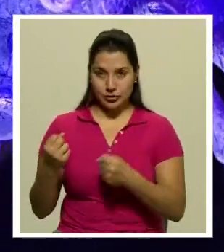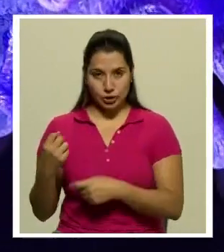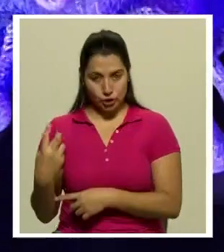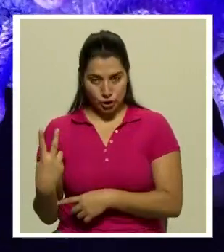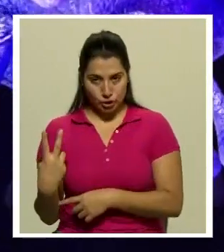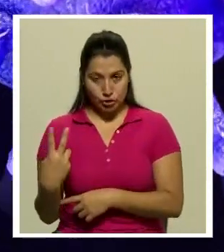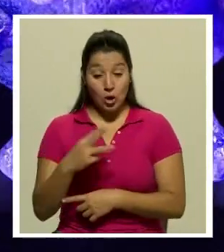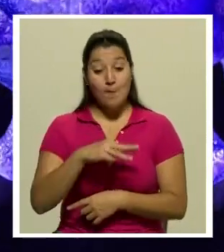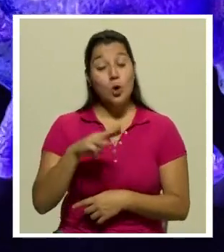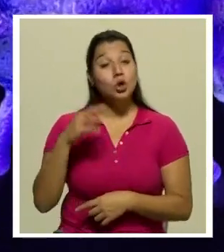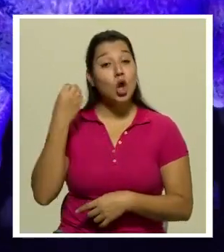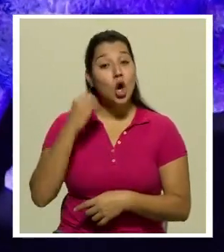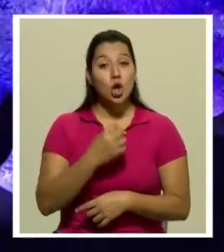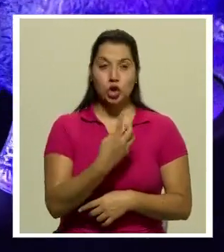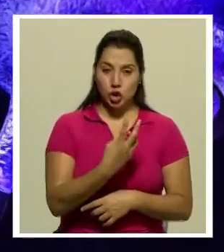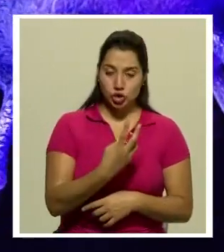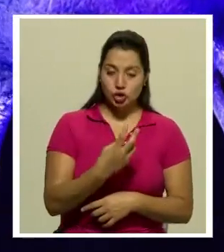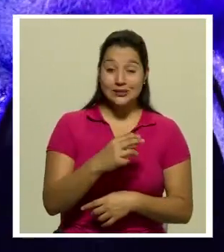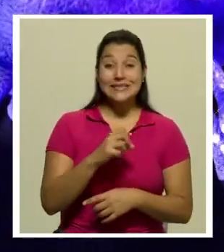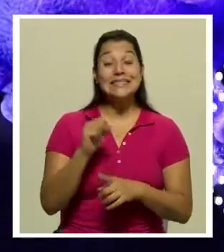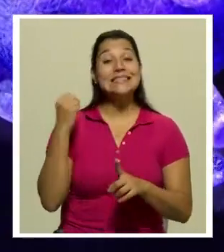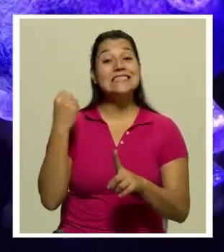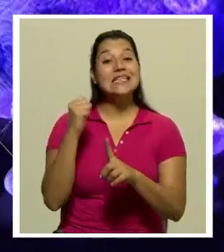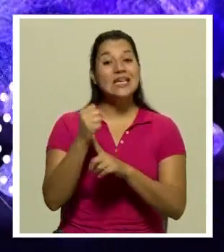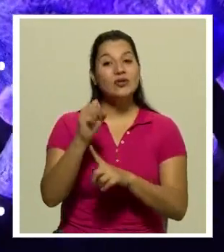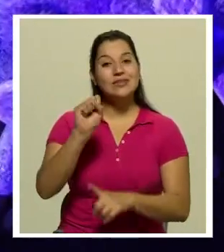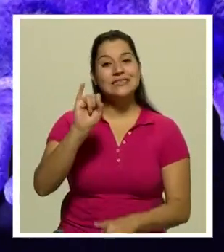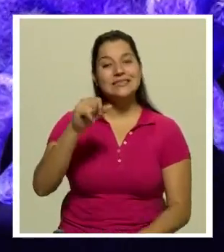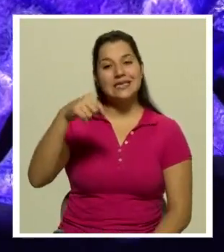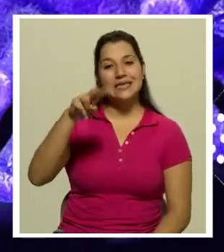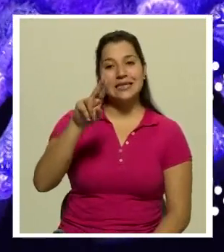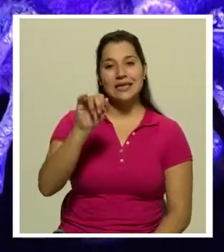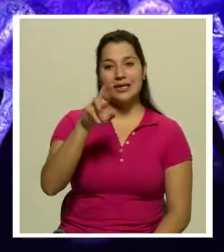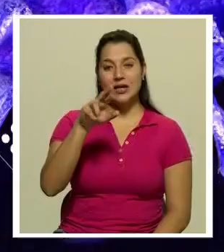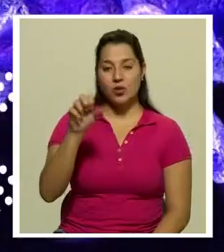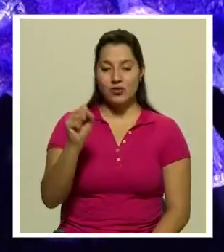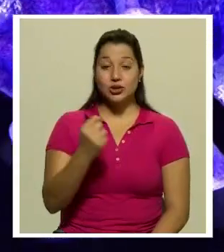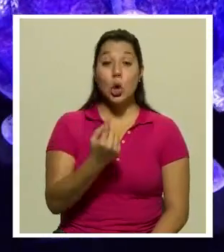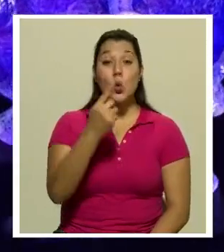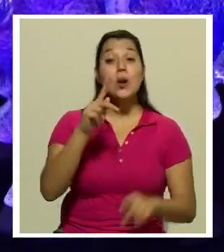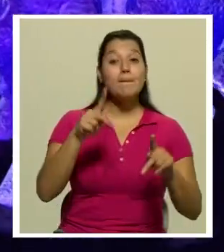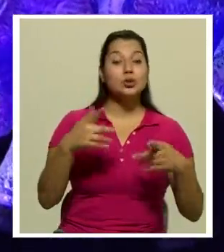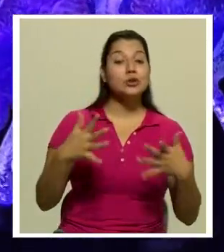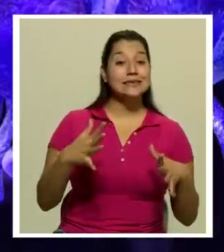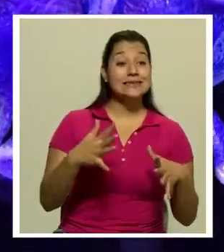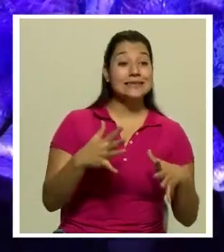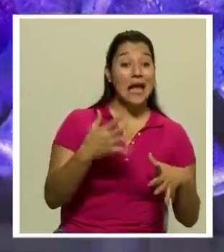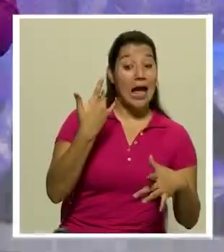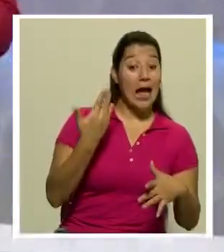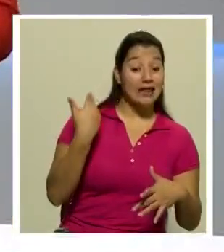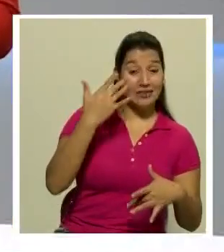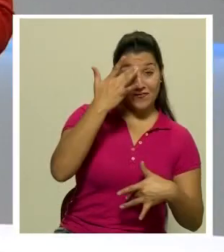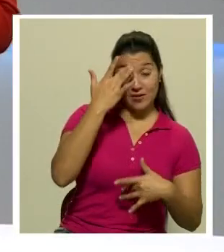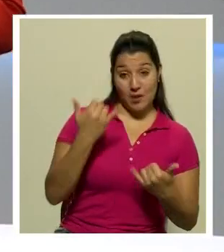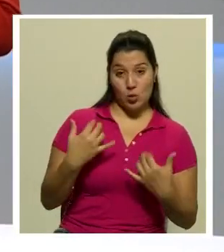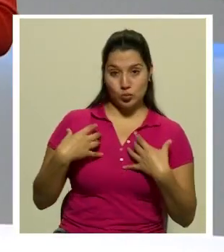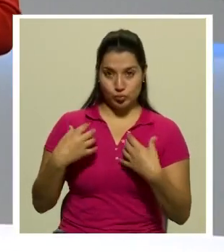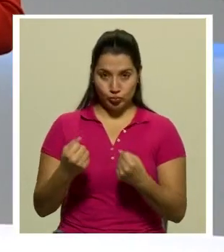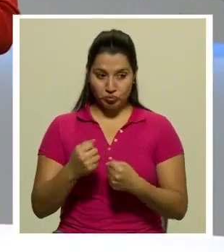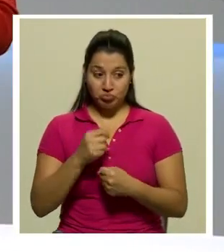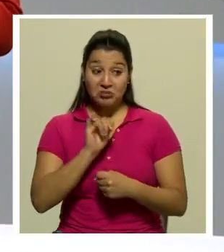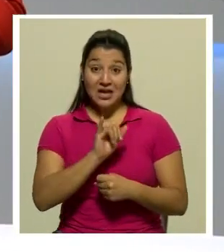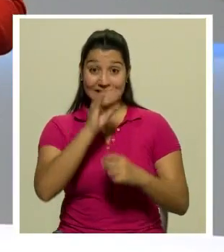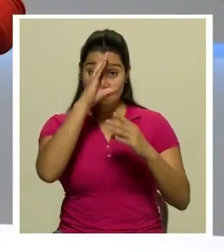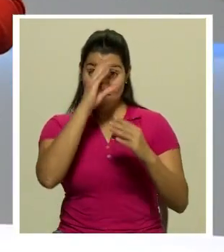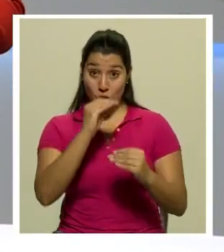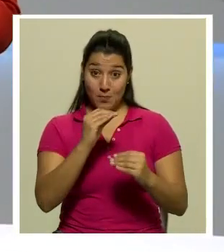personas recuperadas. Y Siquirres, 1 persona recuperada. Estas son entonces las cifras que se desprenden hoy, este